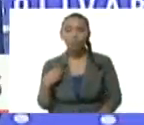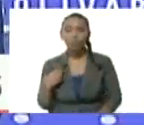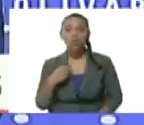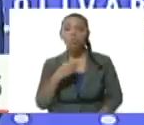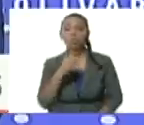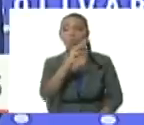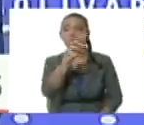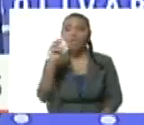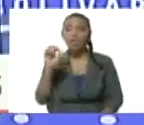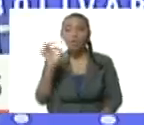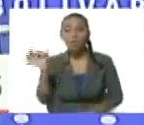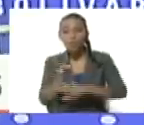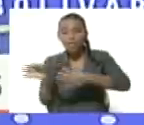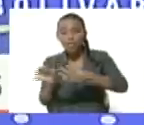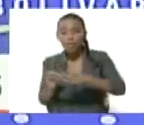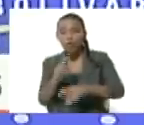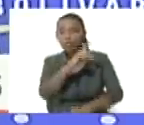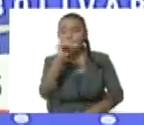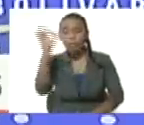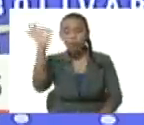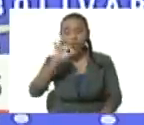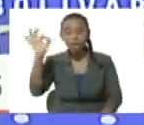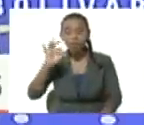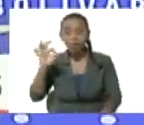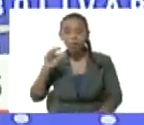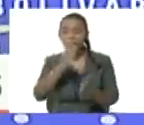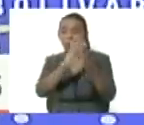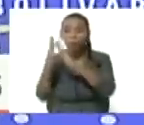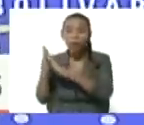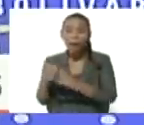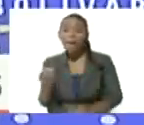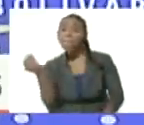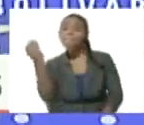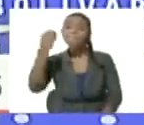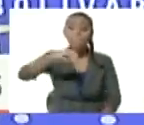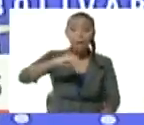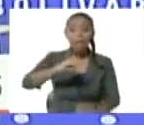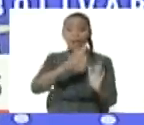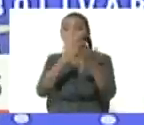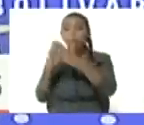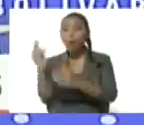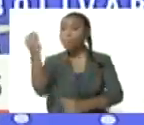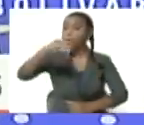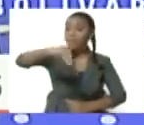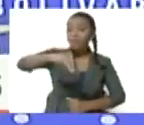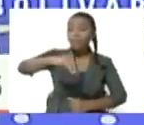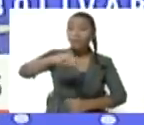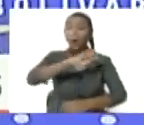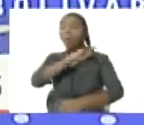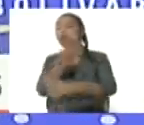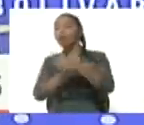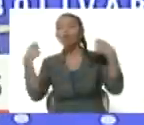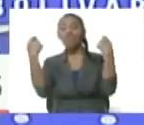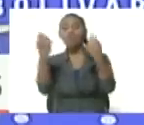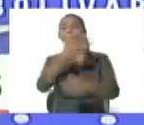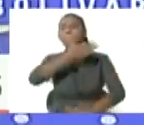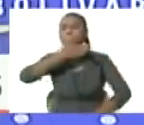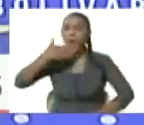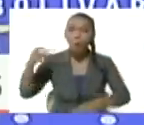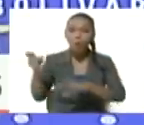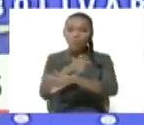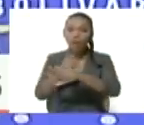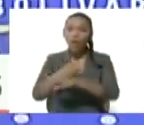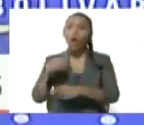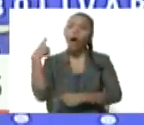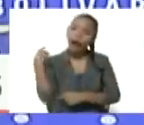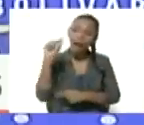200 municipios, 100% comunas. Mientras más comunas tengamos, más poder popular y mejor gobierno va a tener